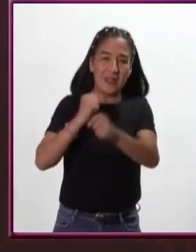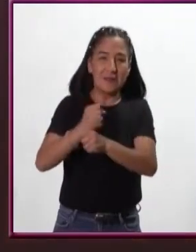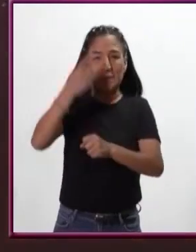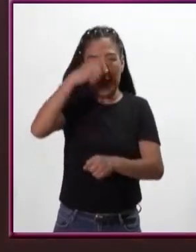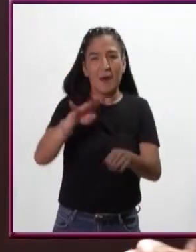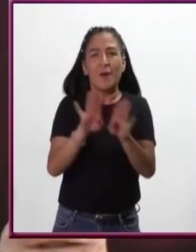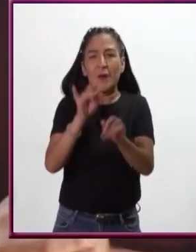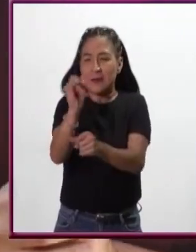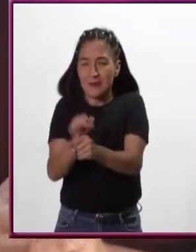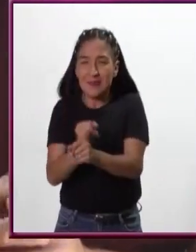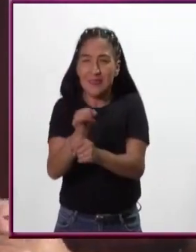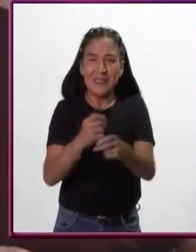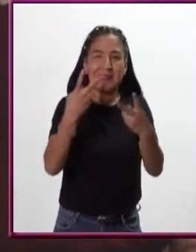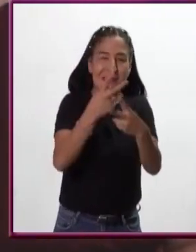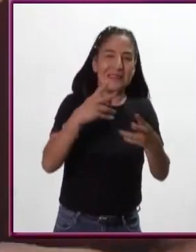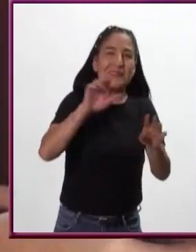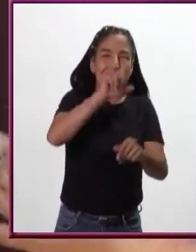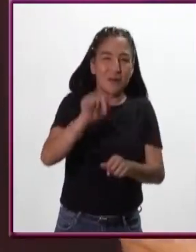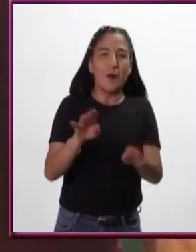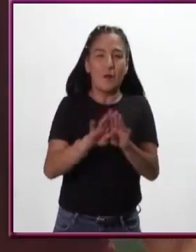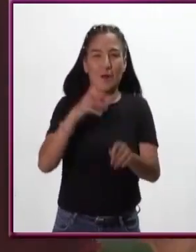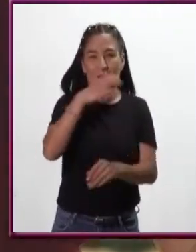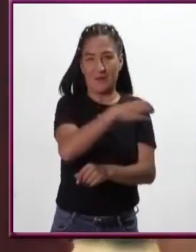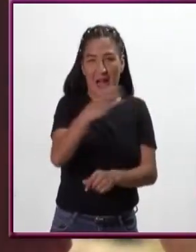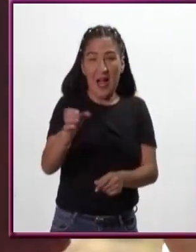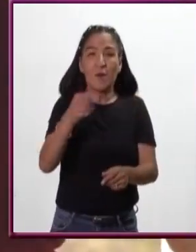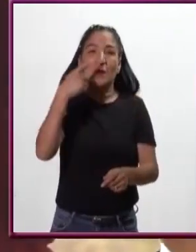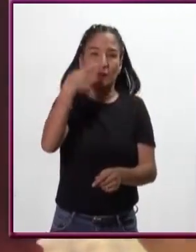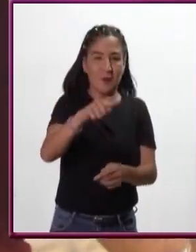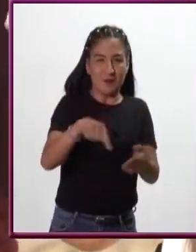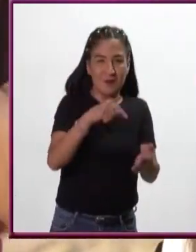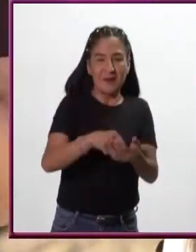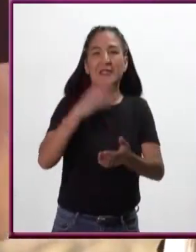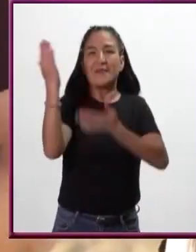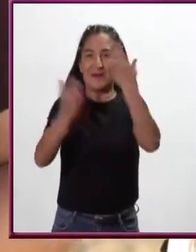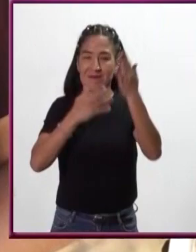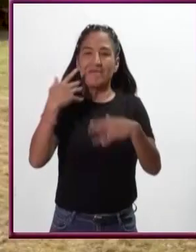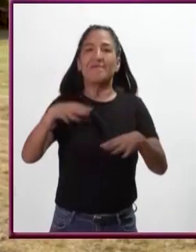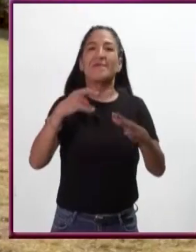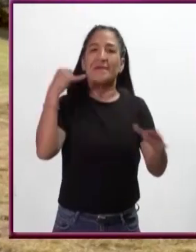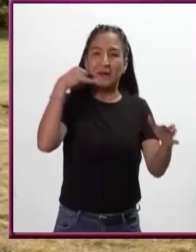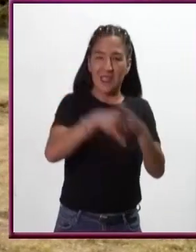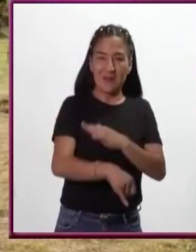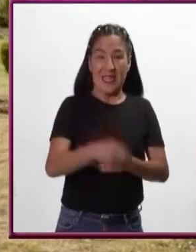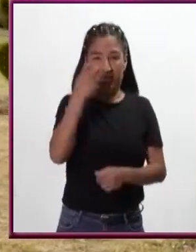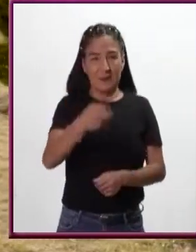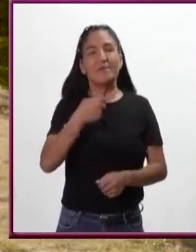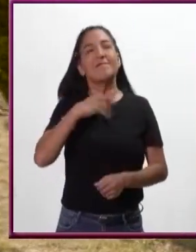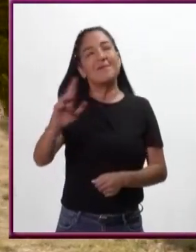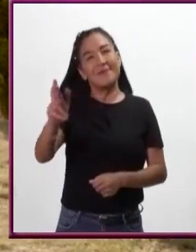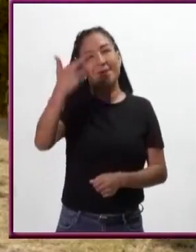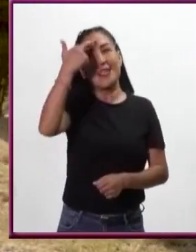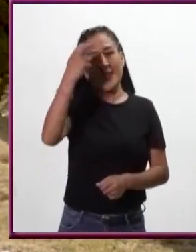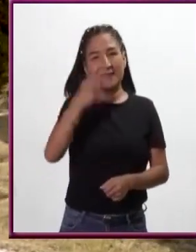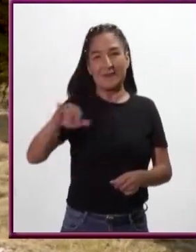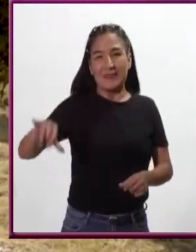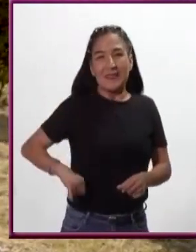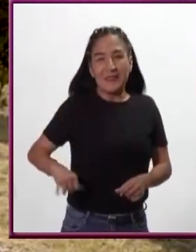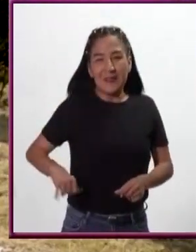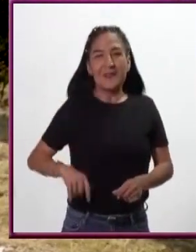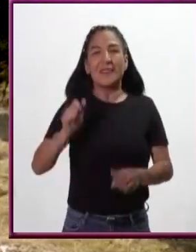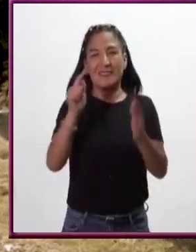para desentrañar sus secretos. Es un campo de estudio muy amplio y apasionante. Eso me hizo recordar